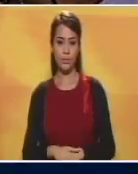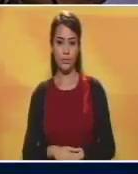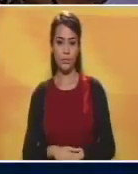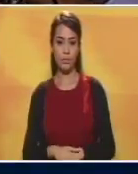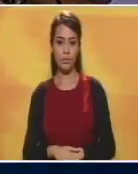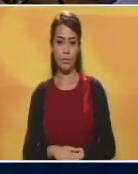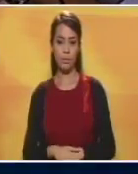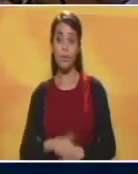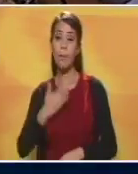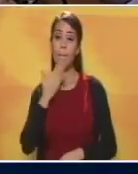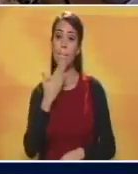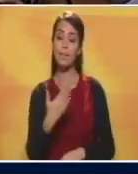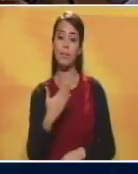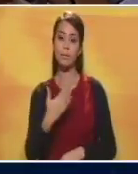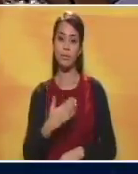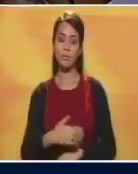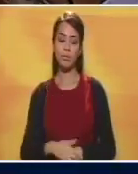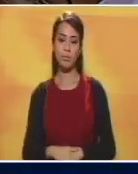a exigir